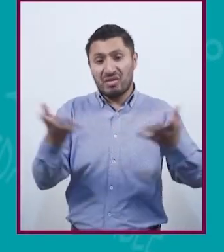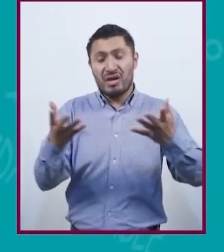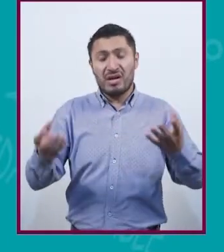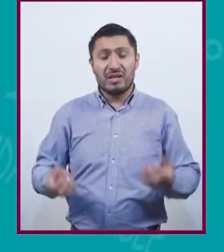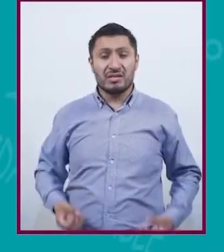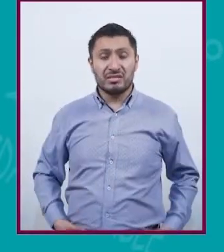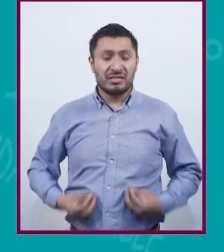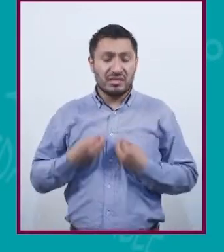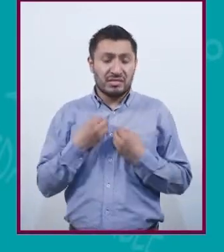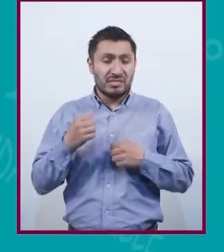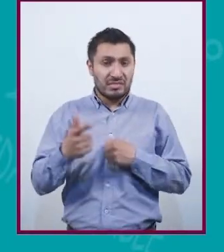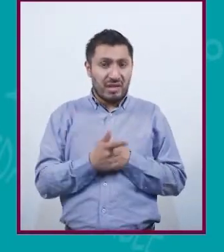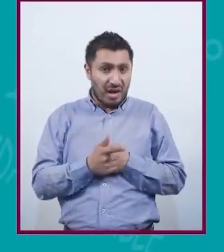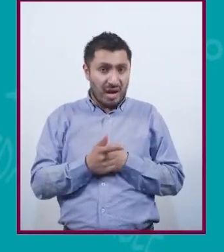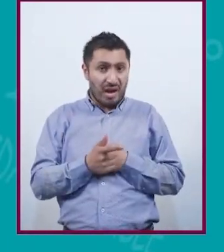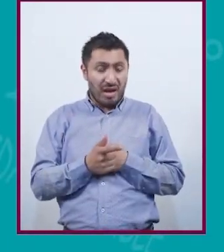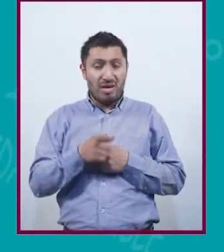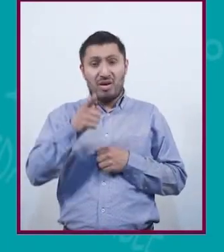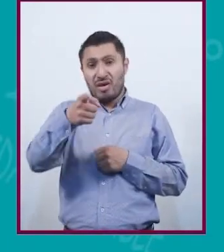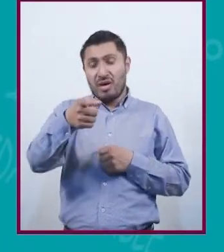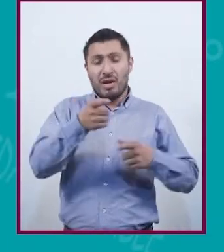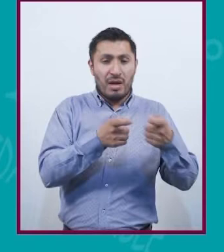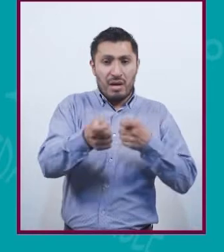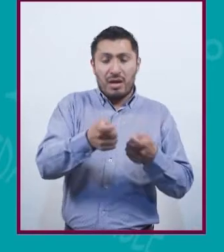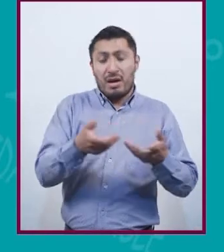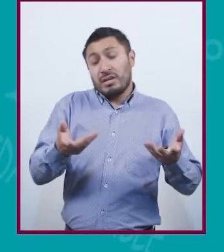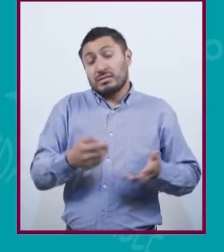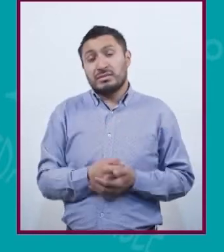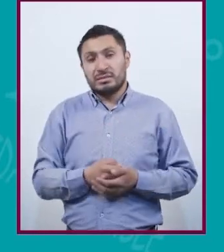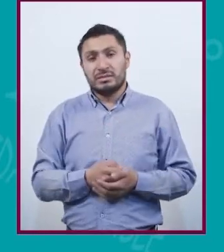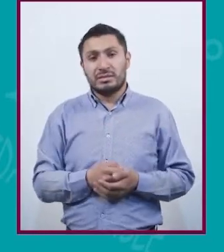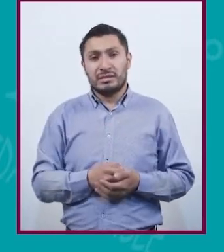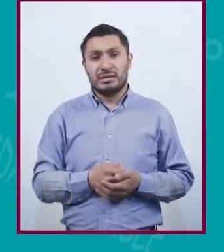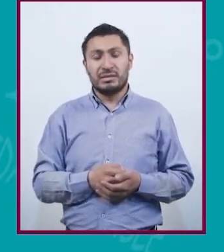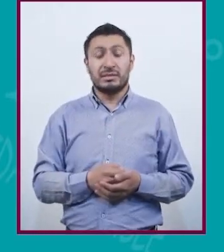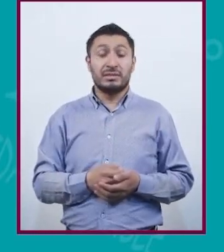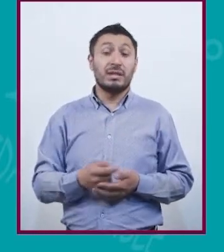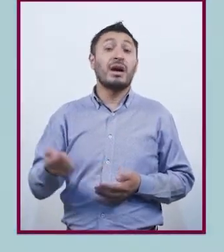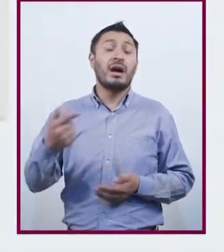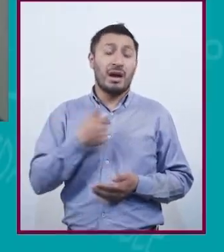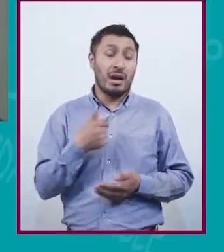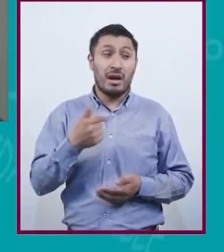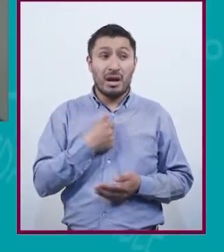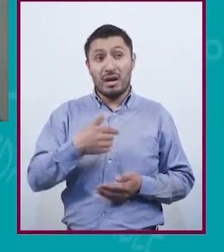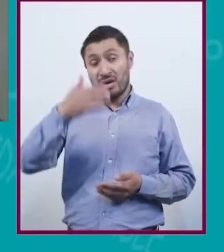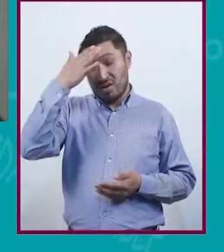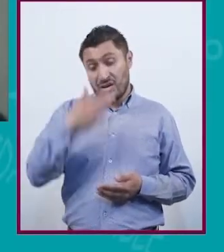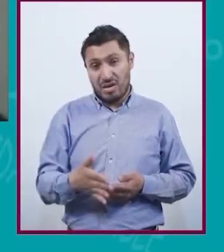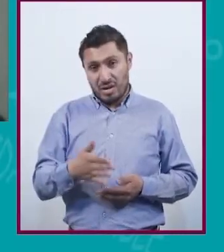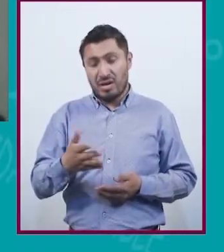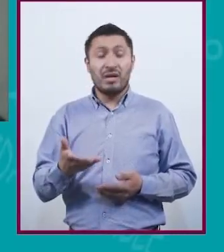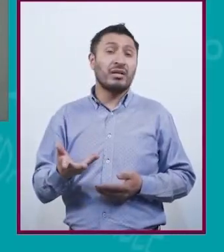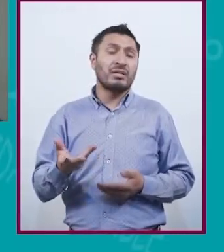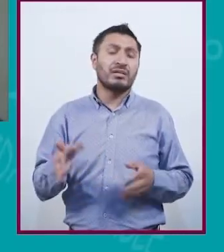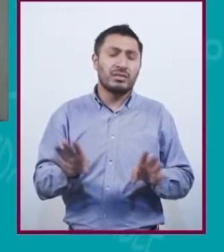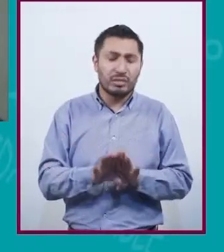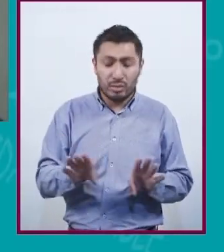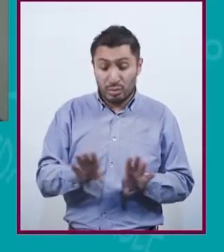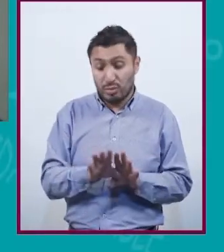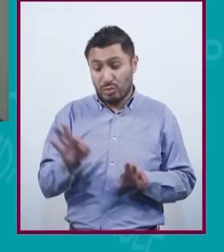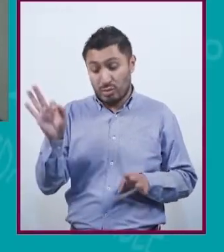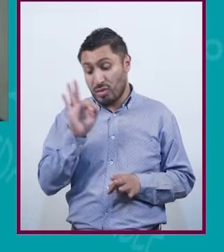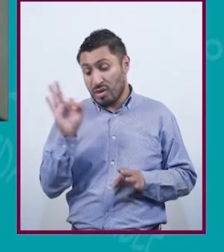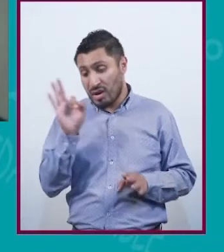de crear a un ser vivo y tenerlo bajo tu control, básicamente. Pues sobre lo que yo sé